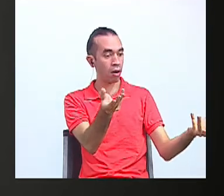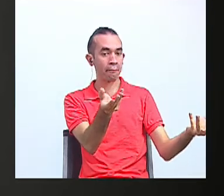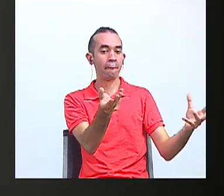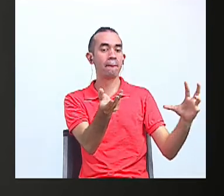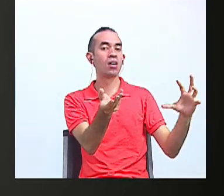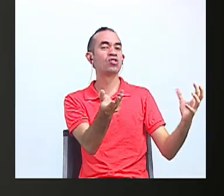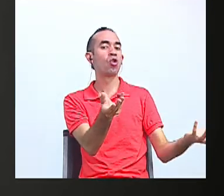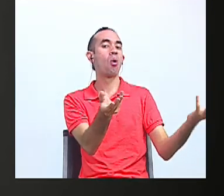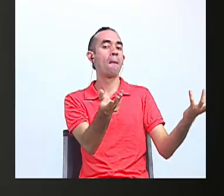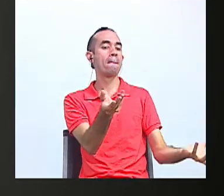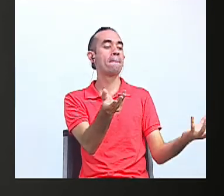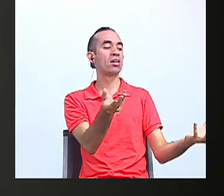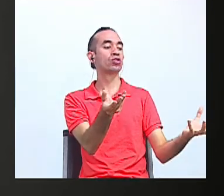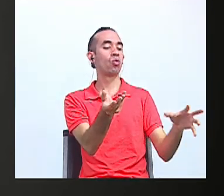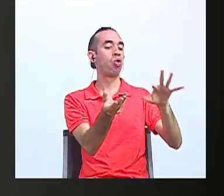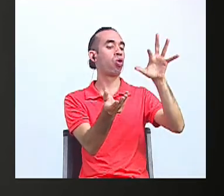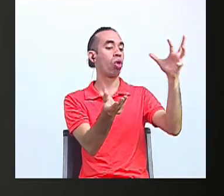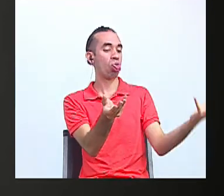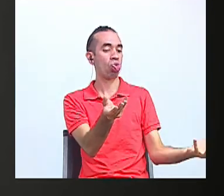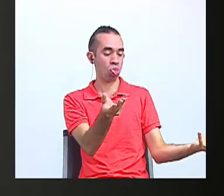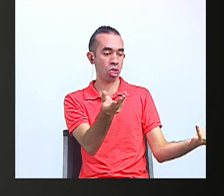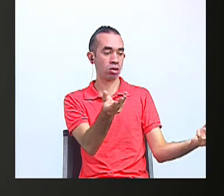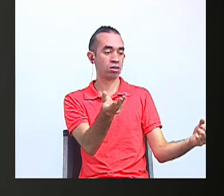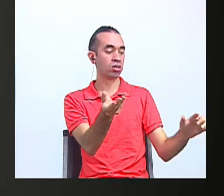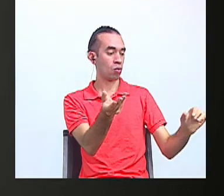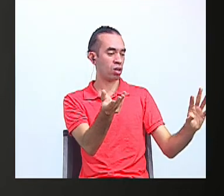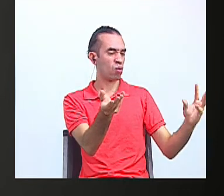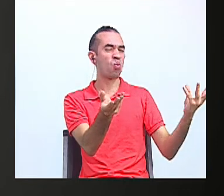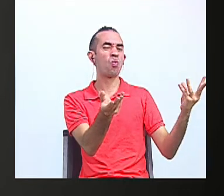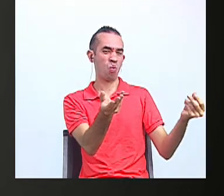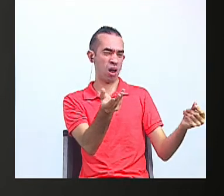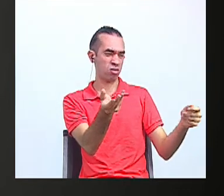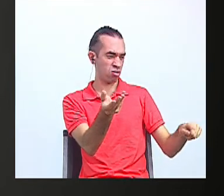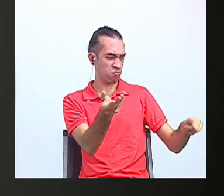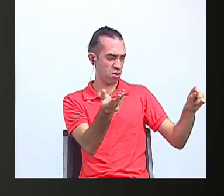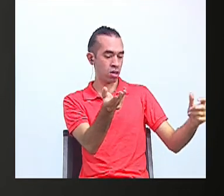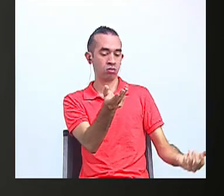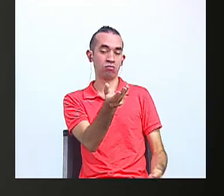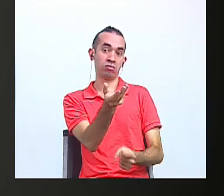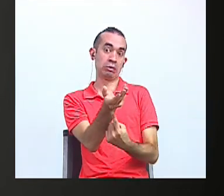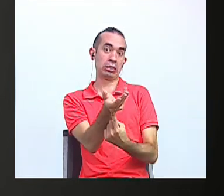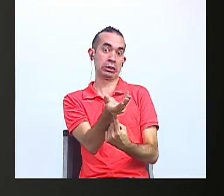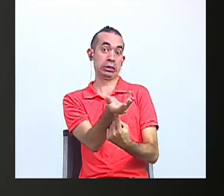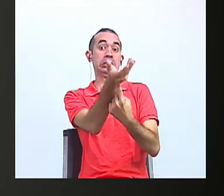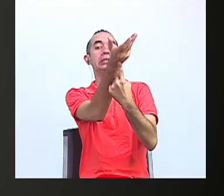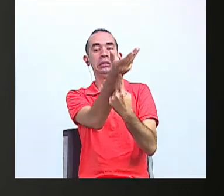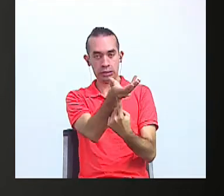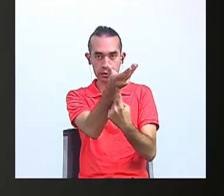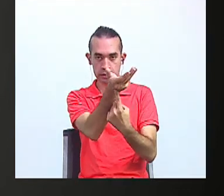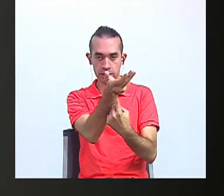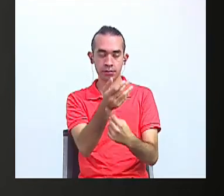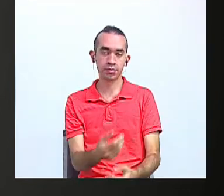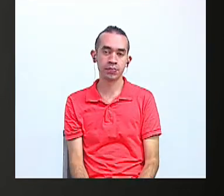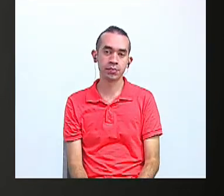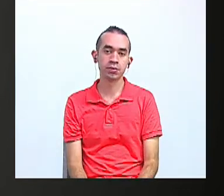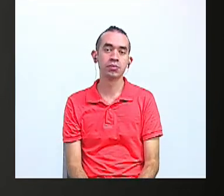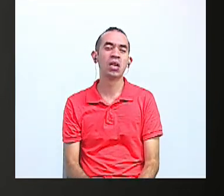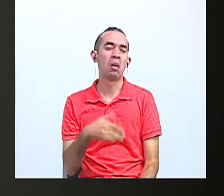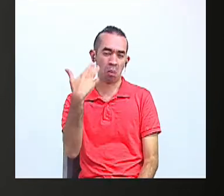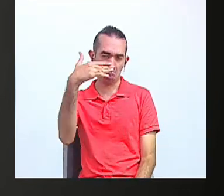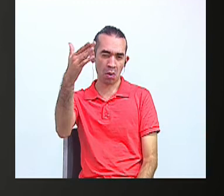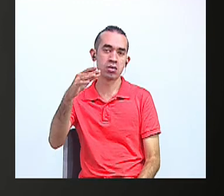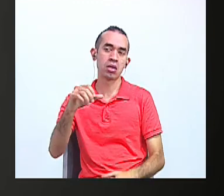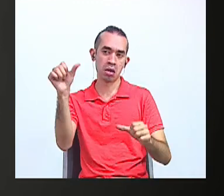al peso del volumen desalojado. Muy bien, en la próxima clase tendremos otros experimentos también